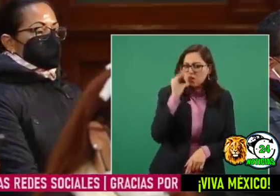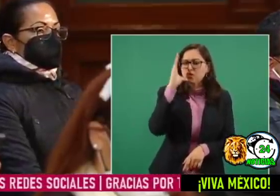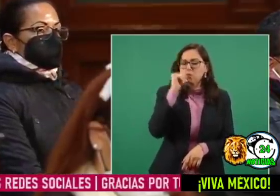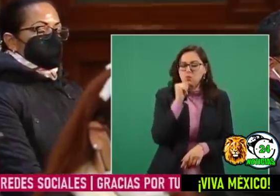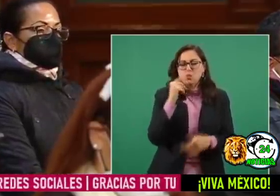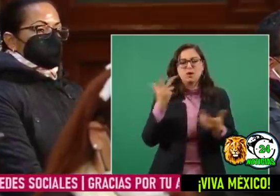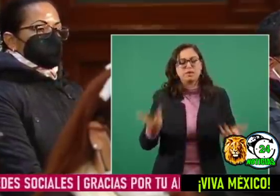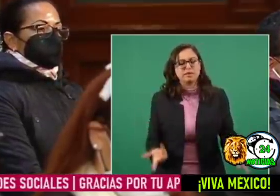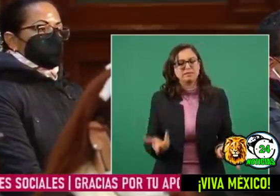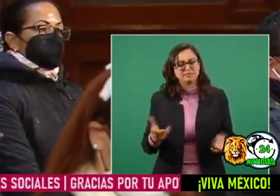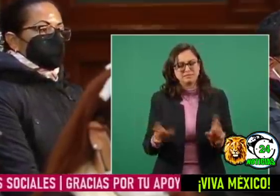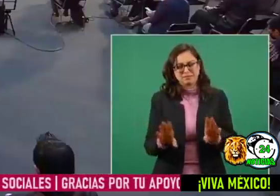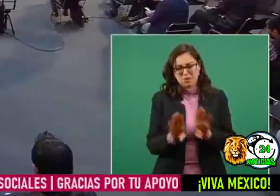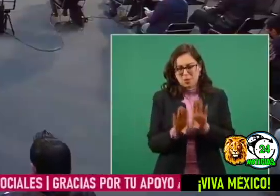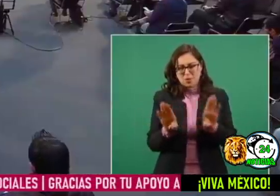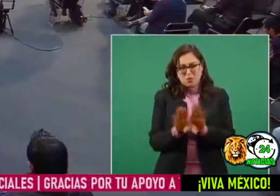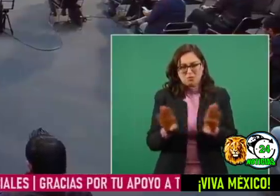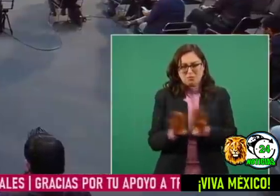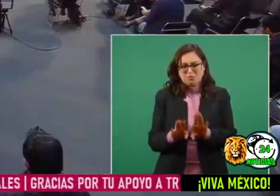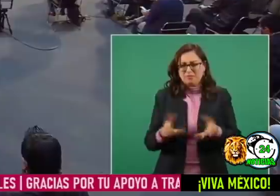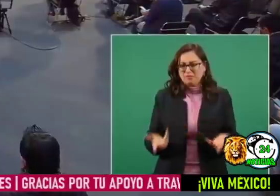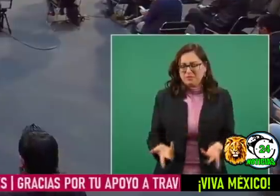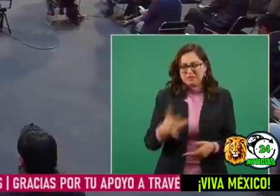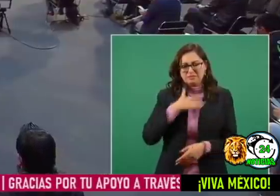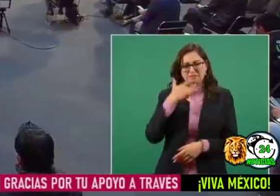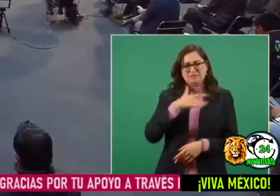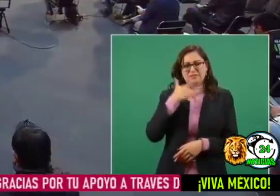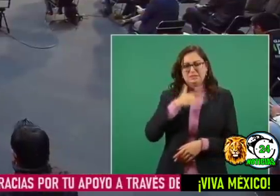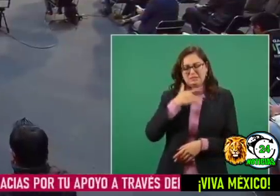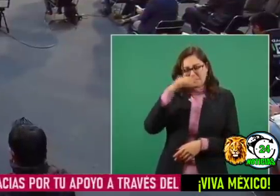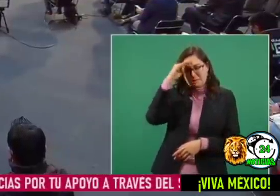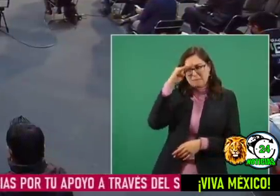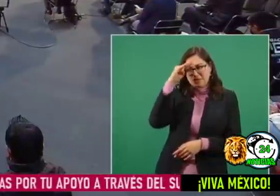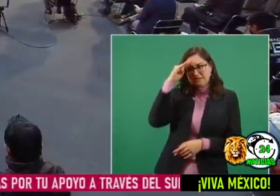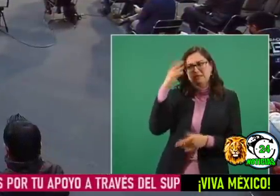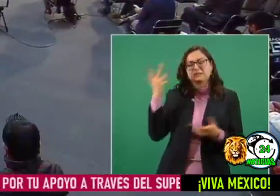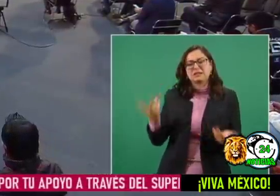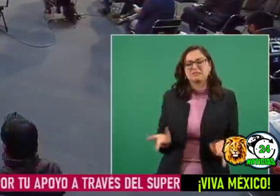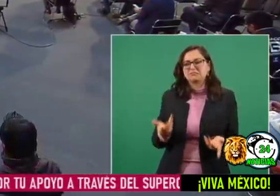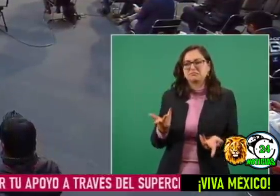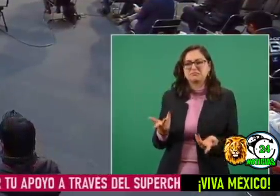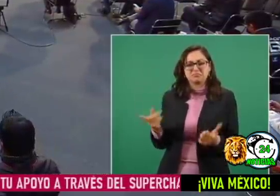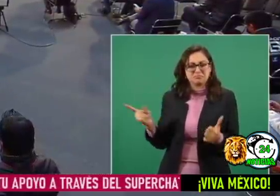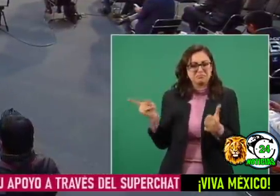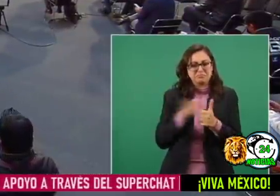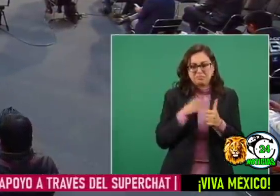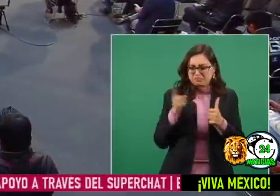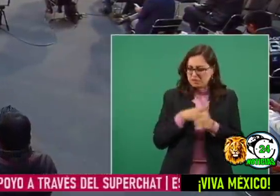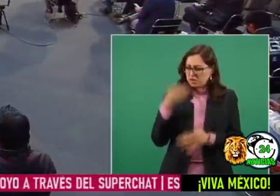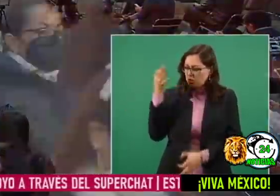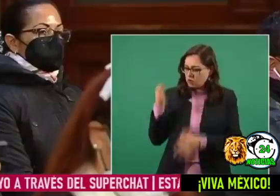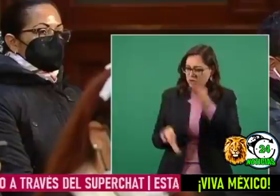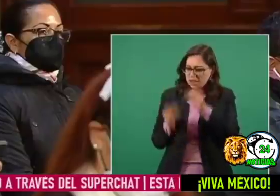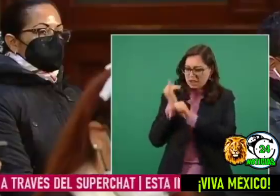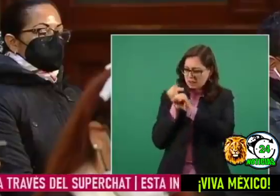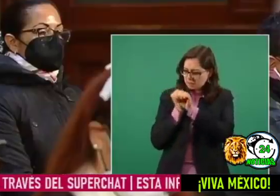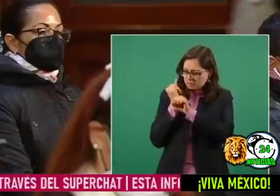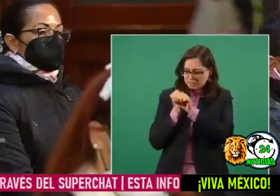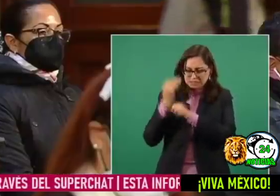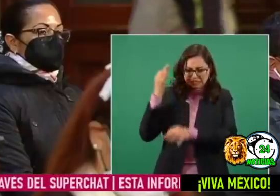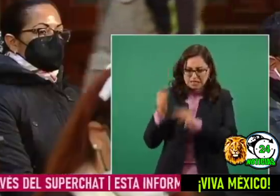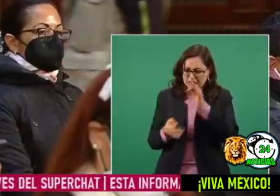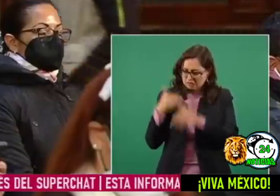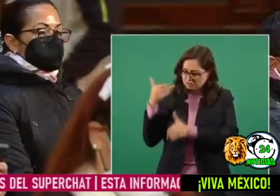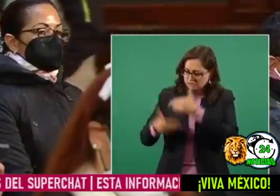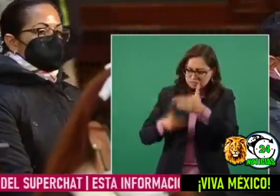paso atrás no consideran que podría ser un paso adelante de escuchar precisamente a víctimas, de que primero se concluya la investigación antes de que una persona con